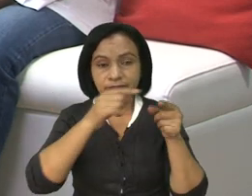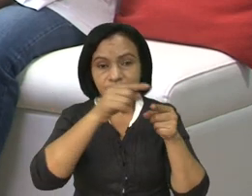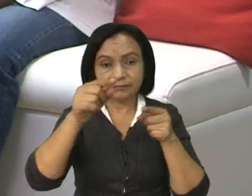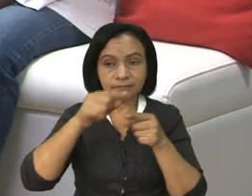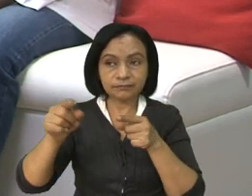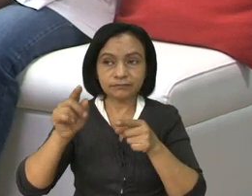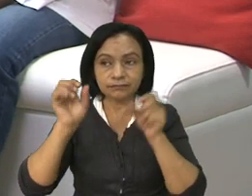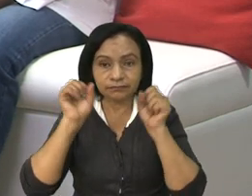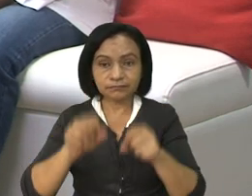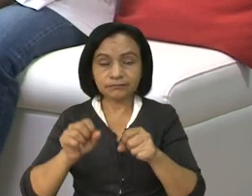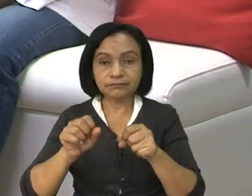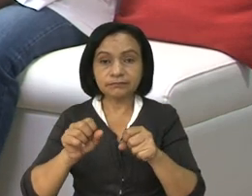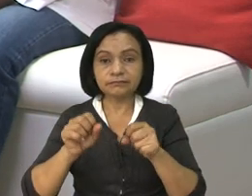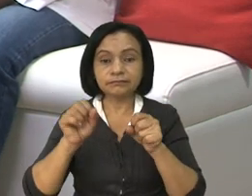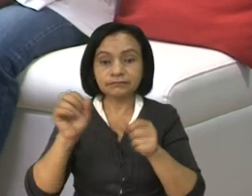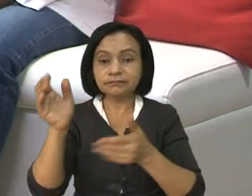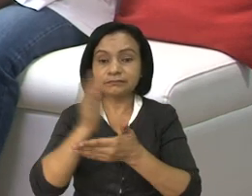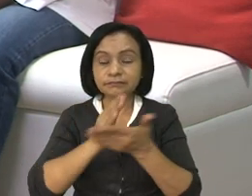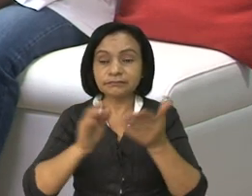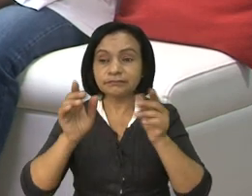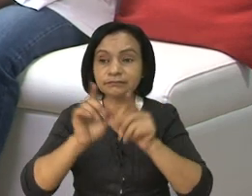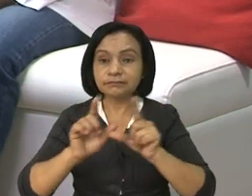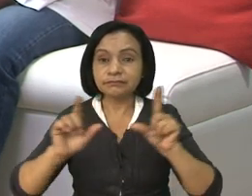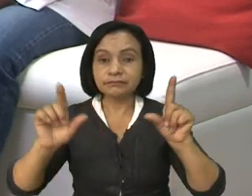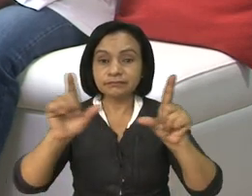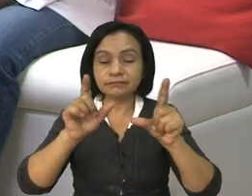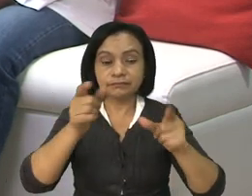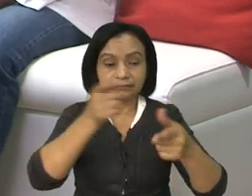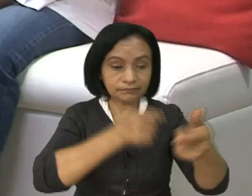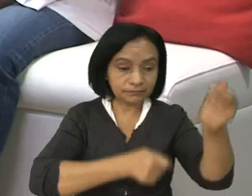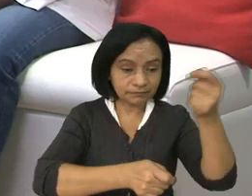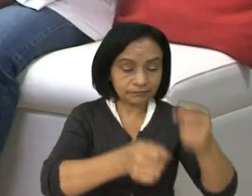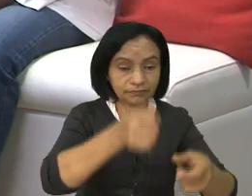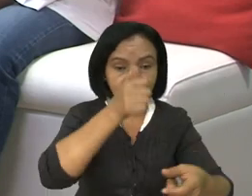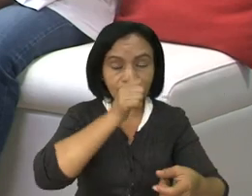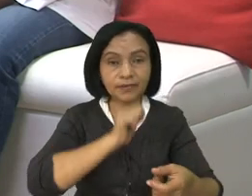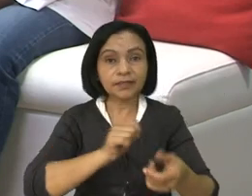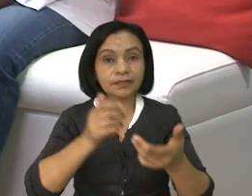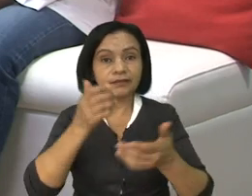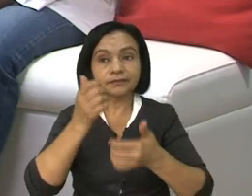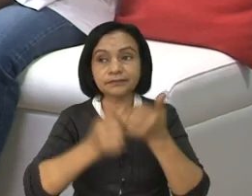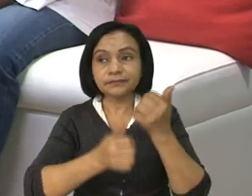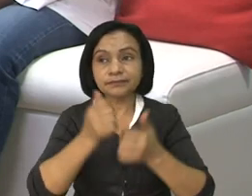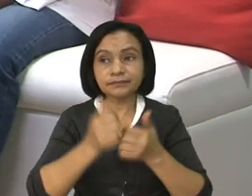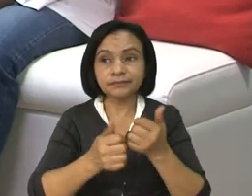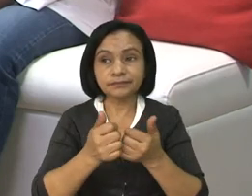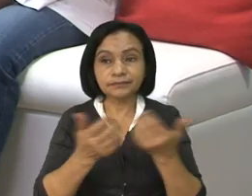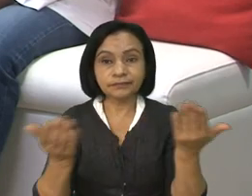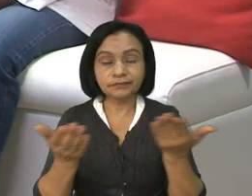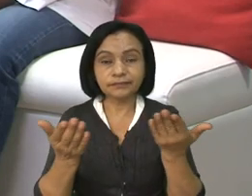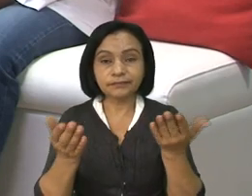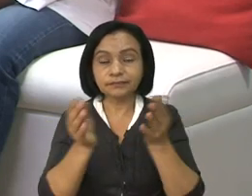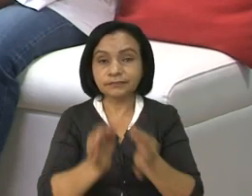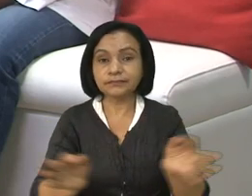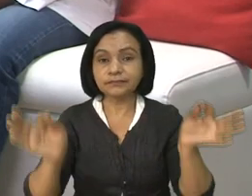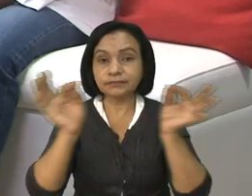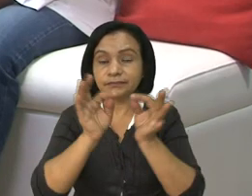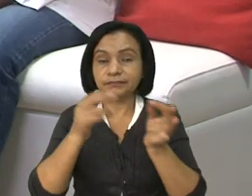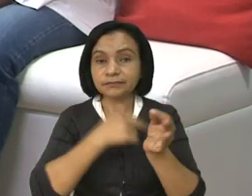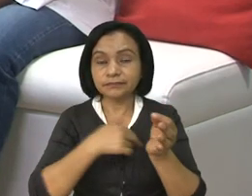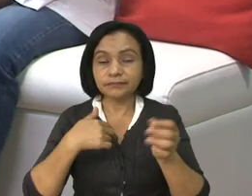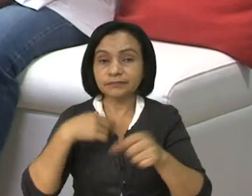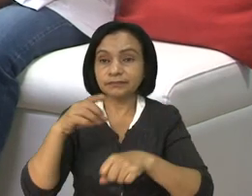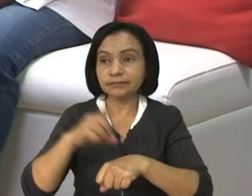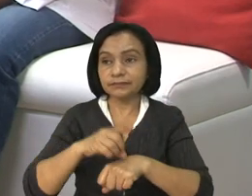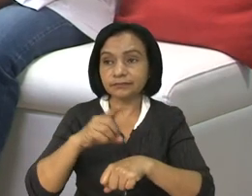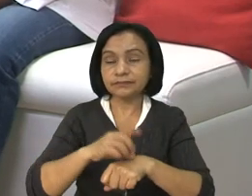que todavía, y algunos lugares que hay pozos rurales. Ahí es un problema significativo. Entonces, doctor, si habla